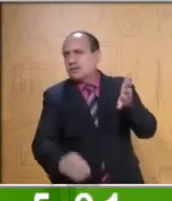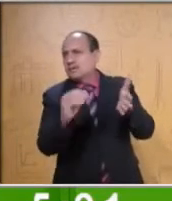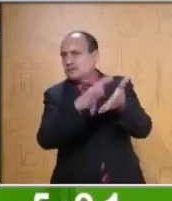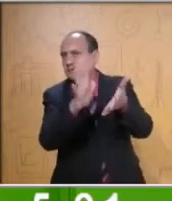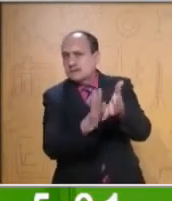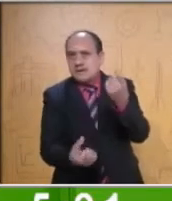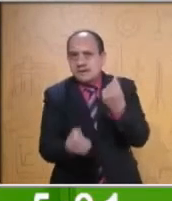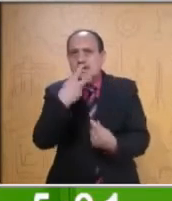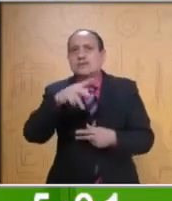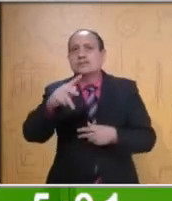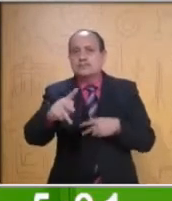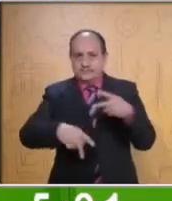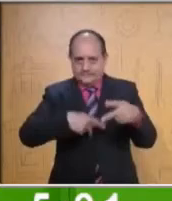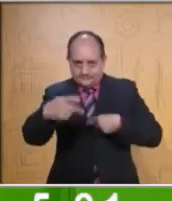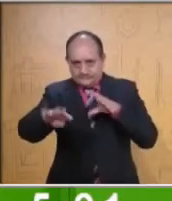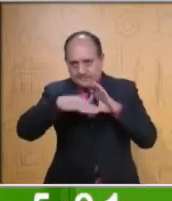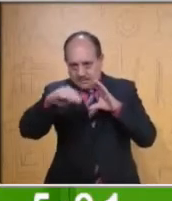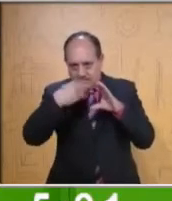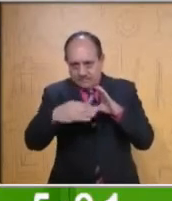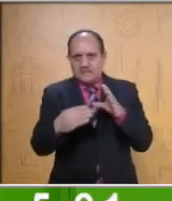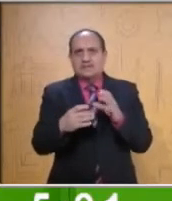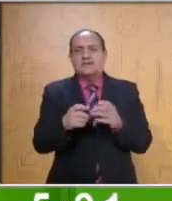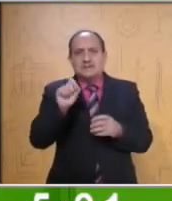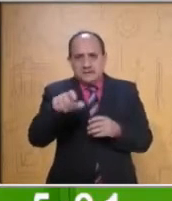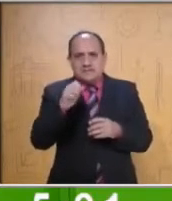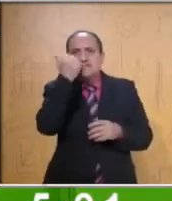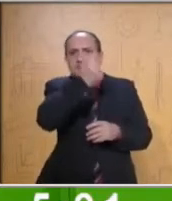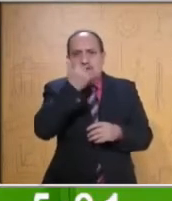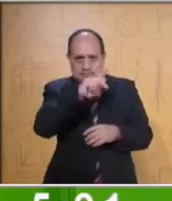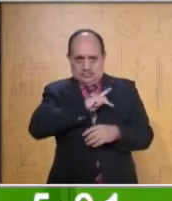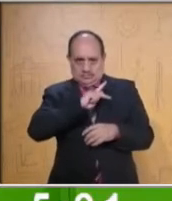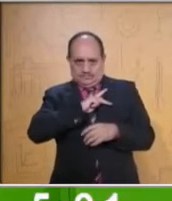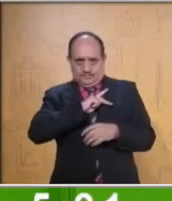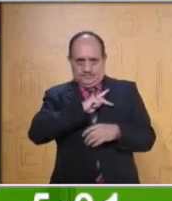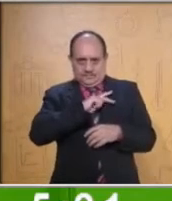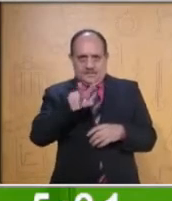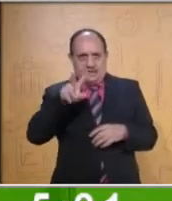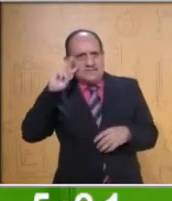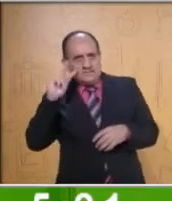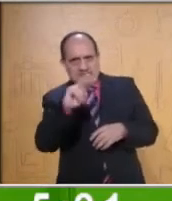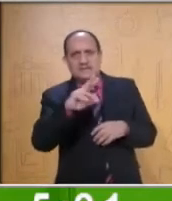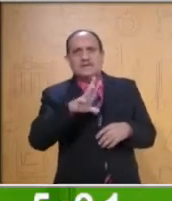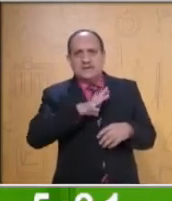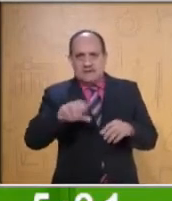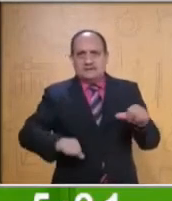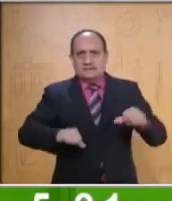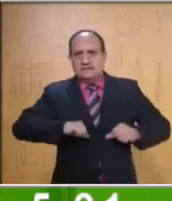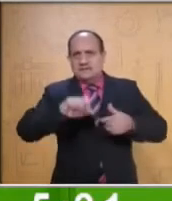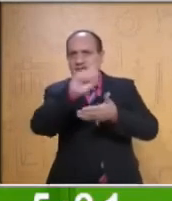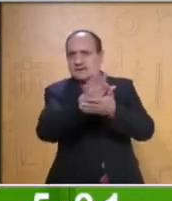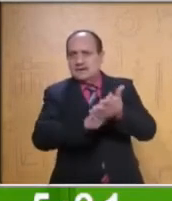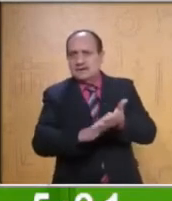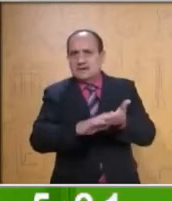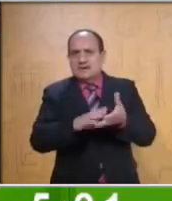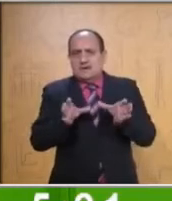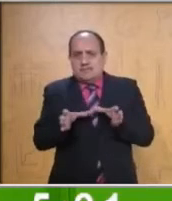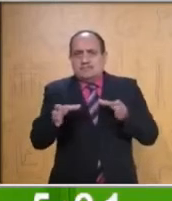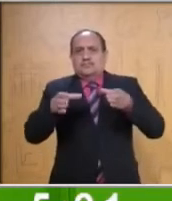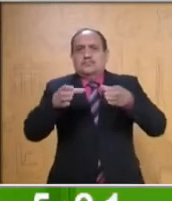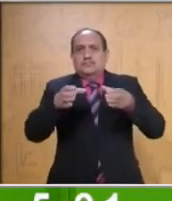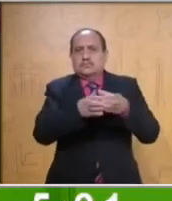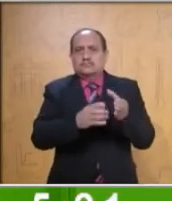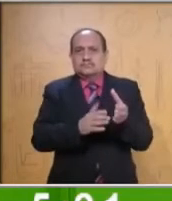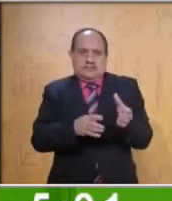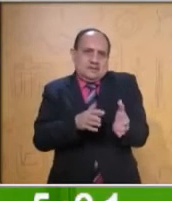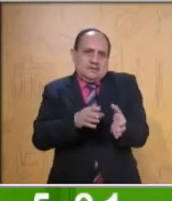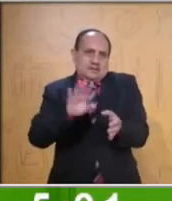que me enviaron y otros de mis propios alumnos. Entonces, ahí vamos a ver que estamos trabajando con una muestra de 40 datos,